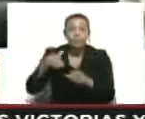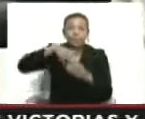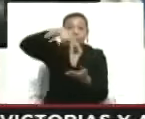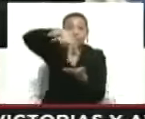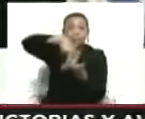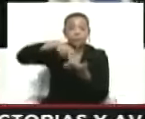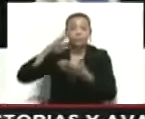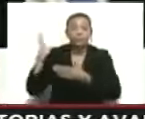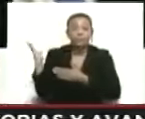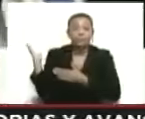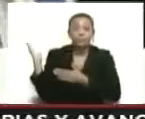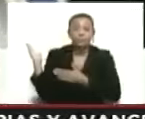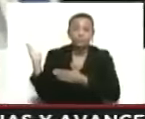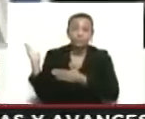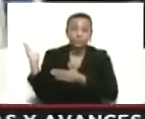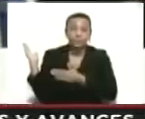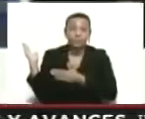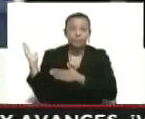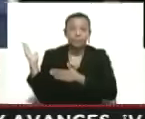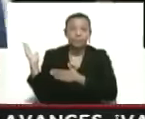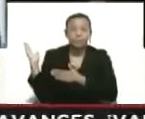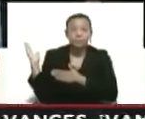bueno.